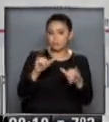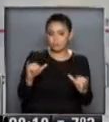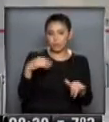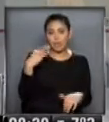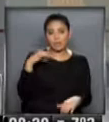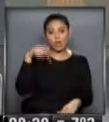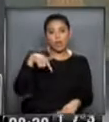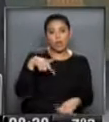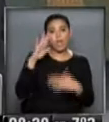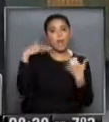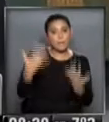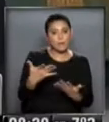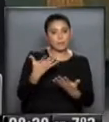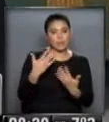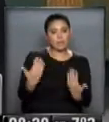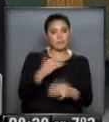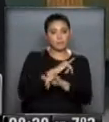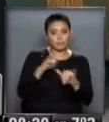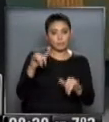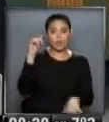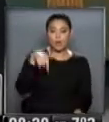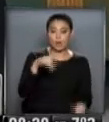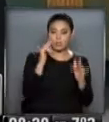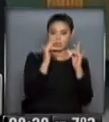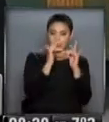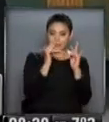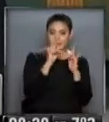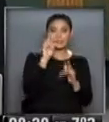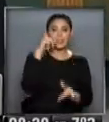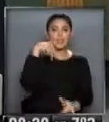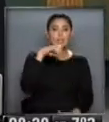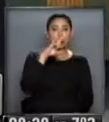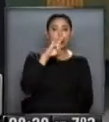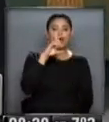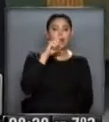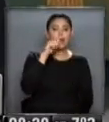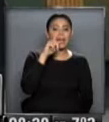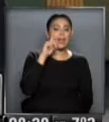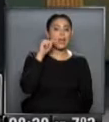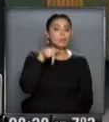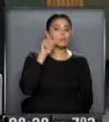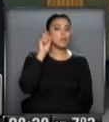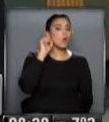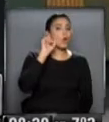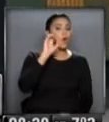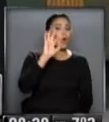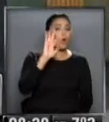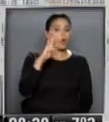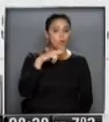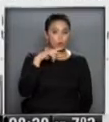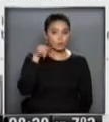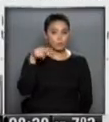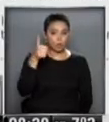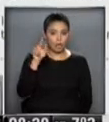aprovechar el día para difundirlo hoy casualmente en la página del incucai que es incucai puntogov con be corta punto ar